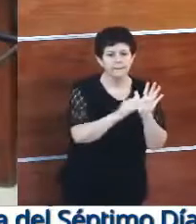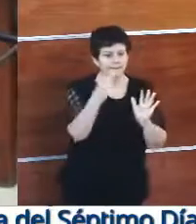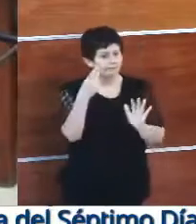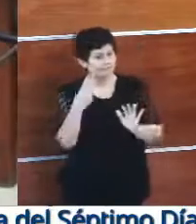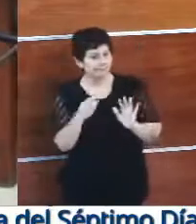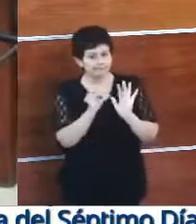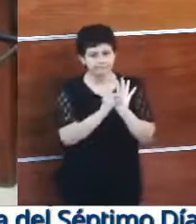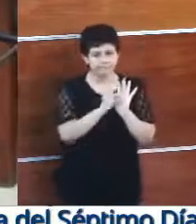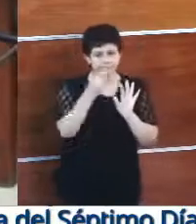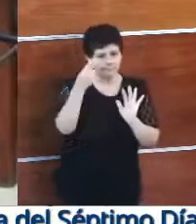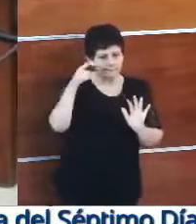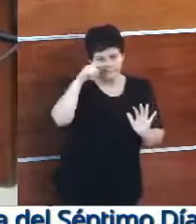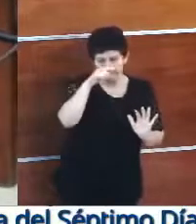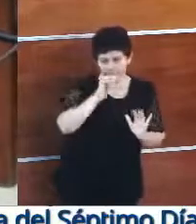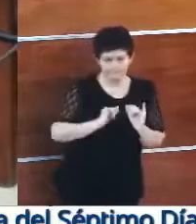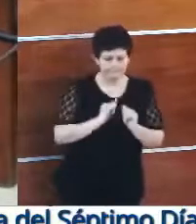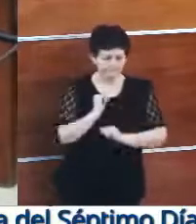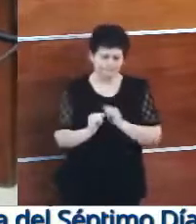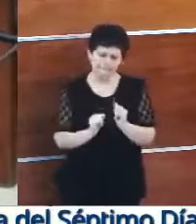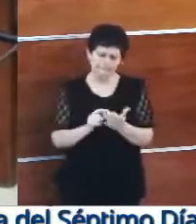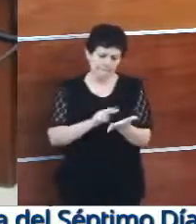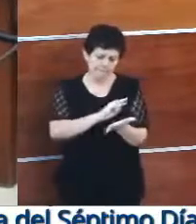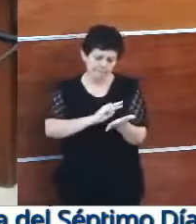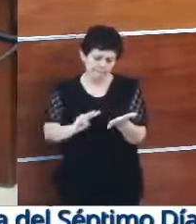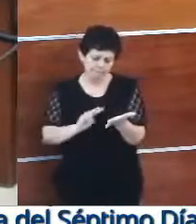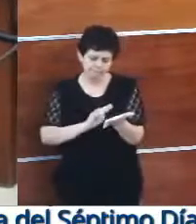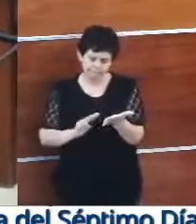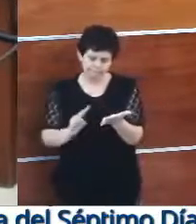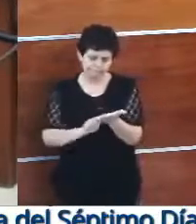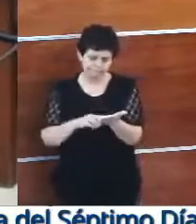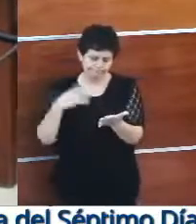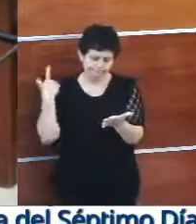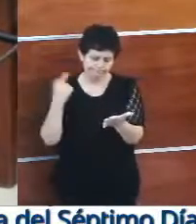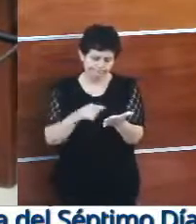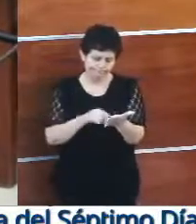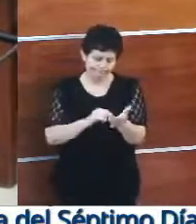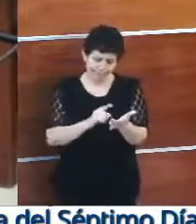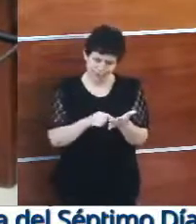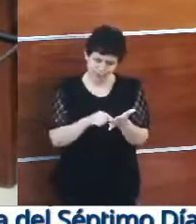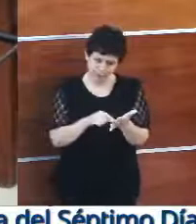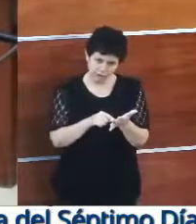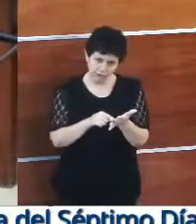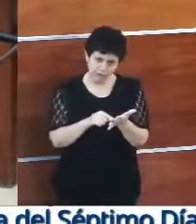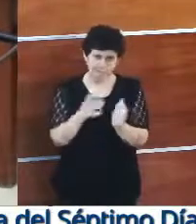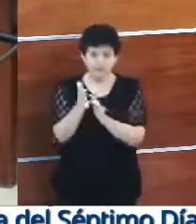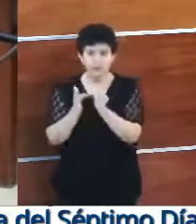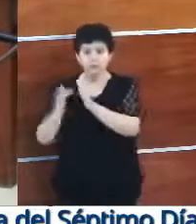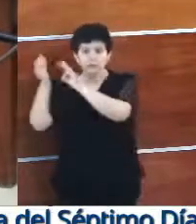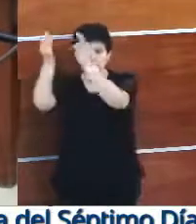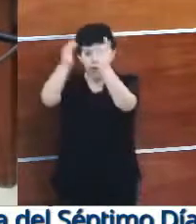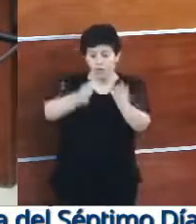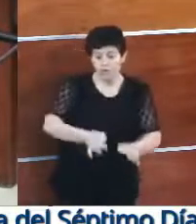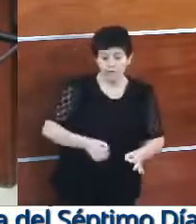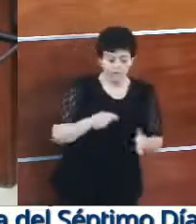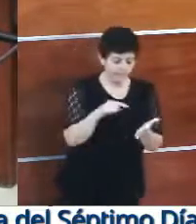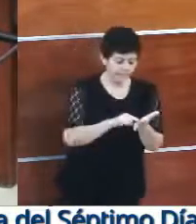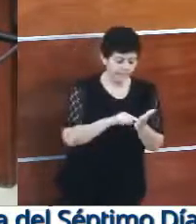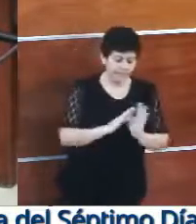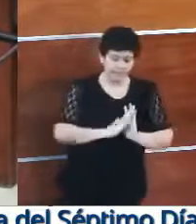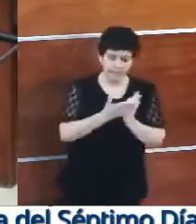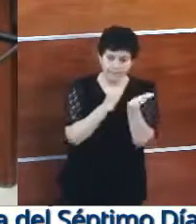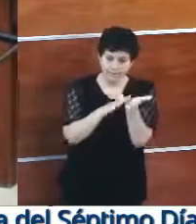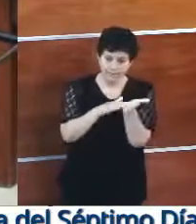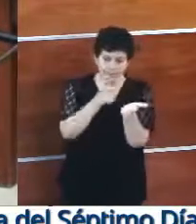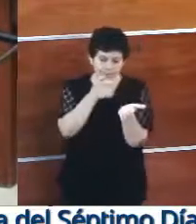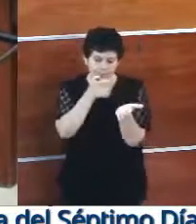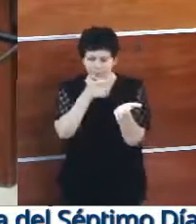verso 27, nos encontramos con las profecías de la segunda venida de Jesús, pero en este momento, desde la boca, desde las